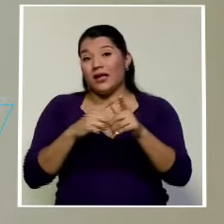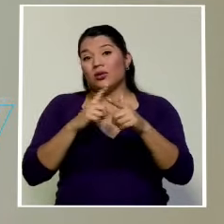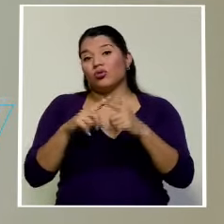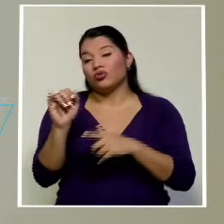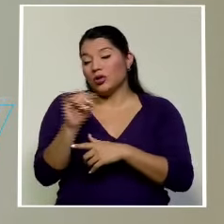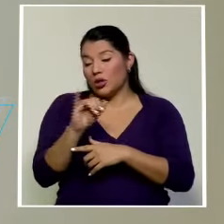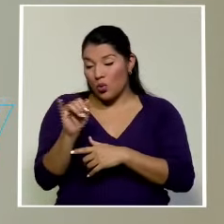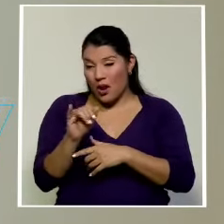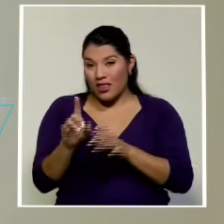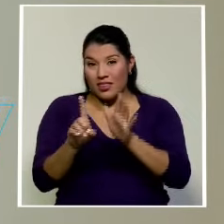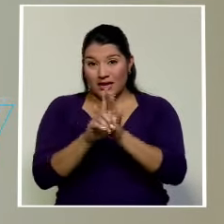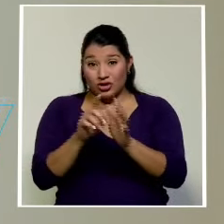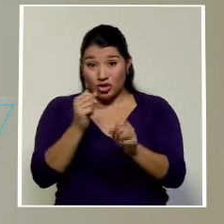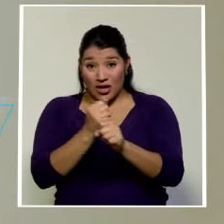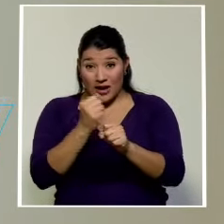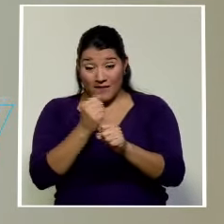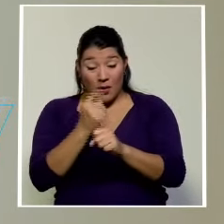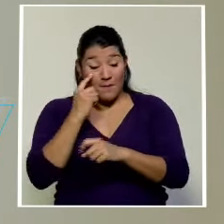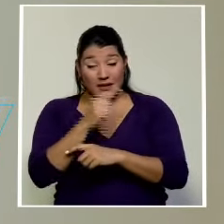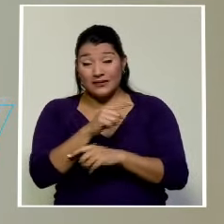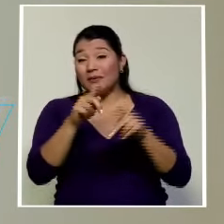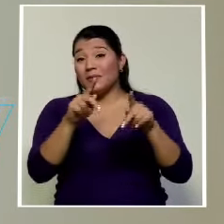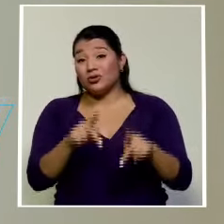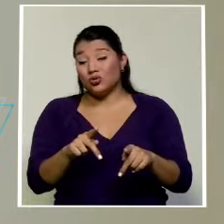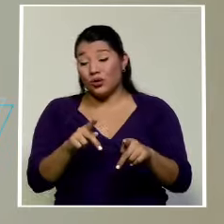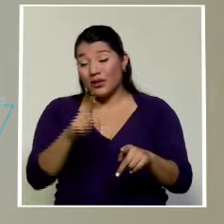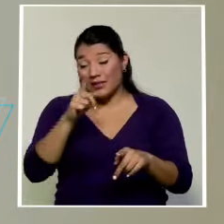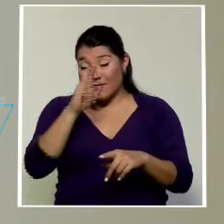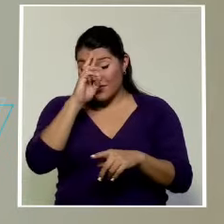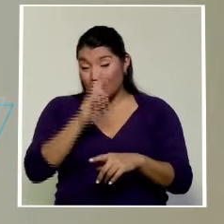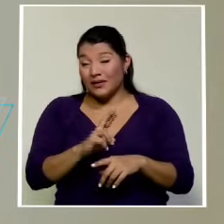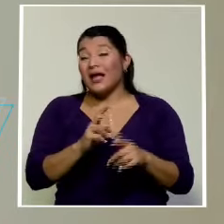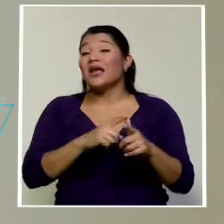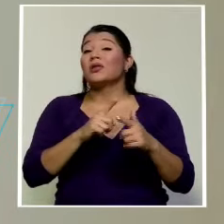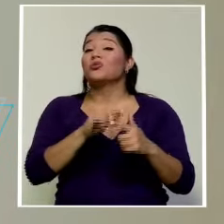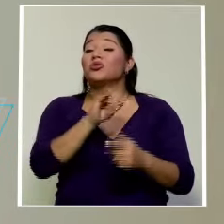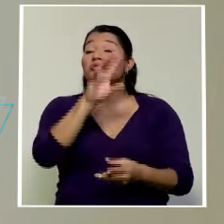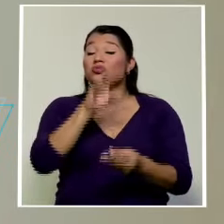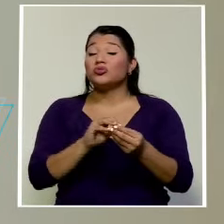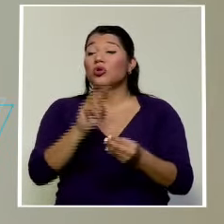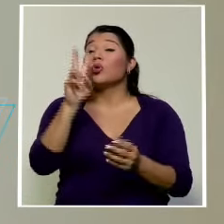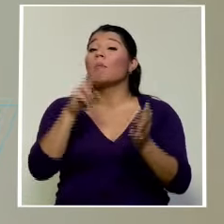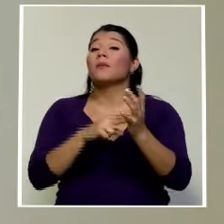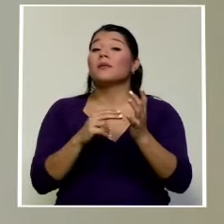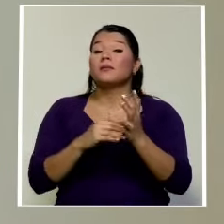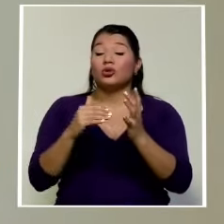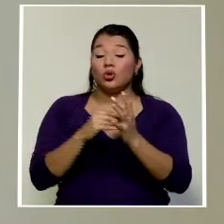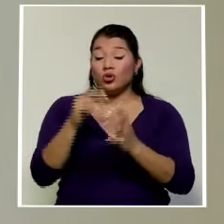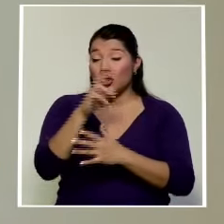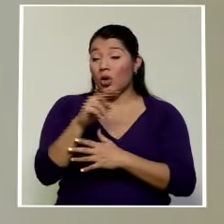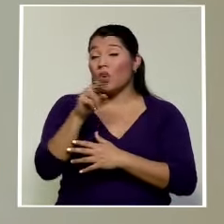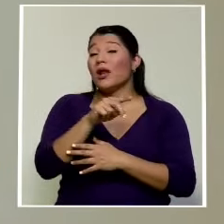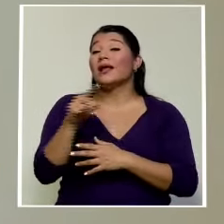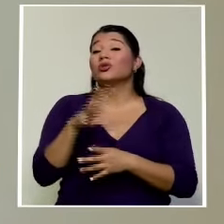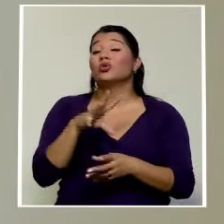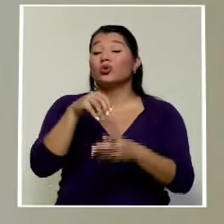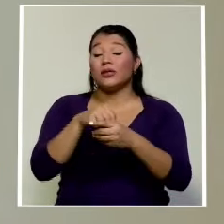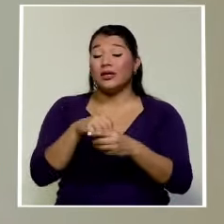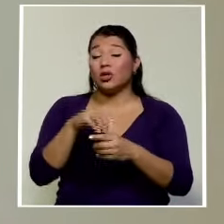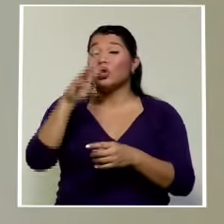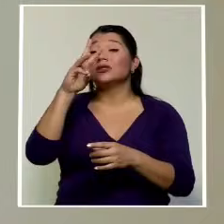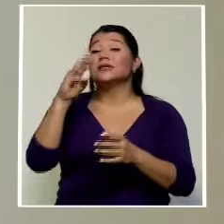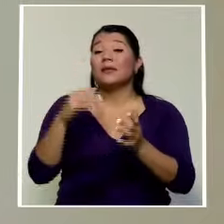laborales de esas personas para el día que fuesen cesados. Eso da la suma de más o menos 2.000 millones de colones que forman parte de los 6.000 que se le